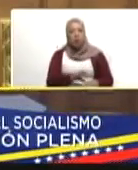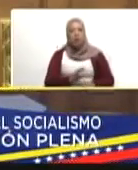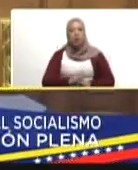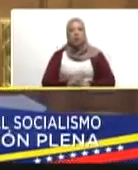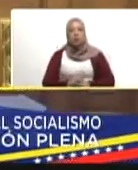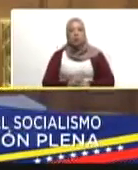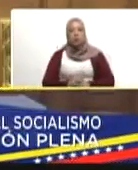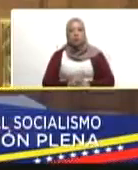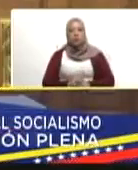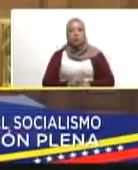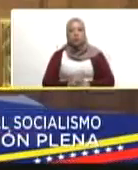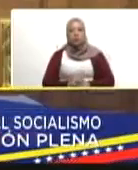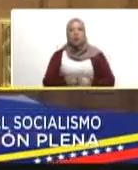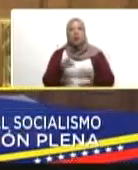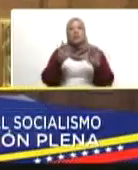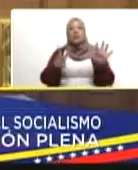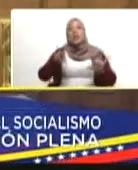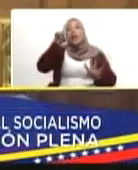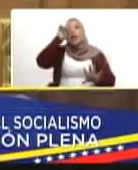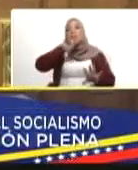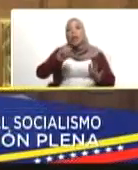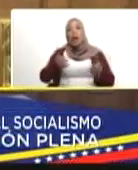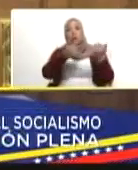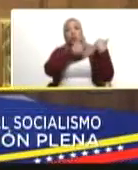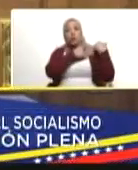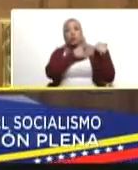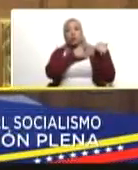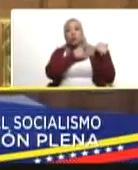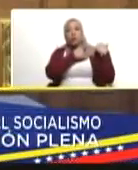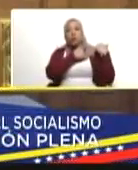socialista 7 años de un reto